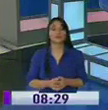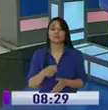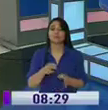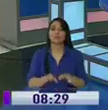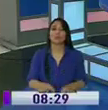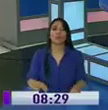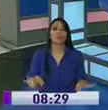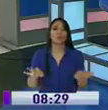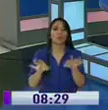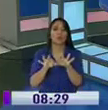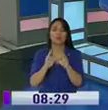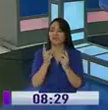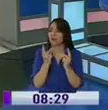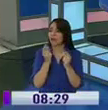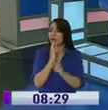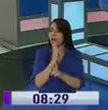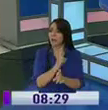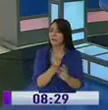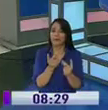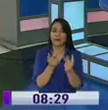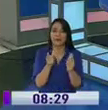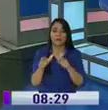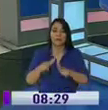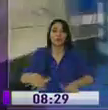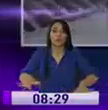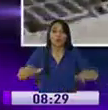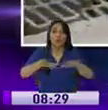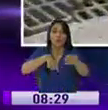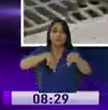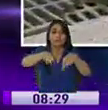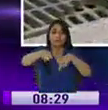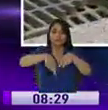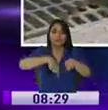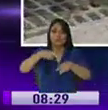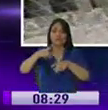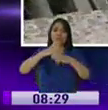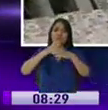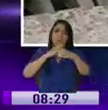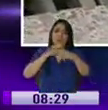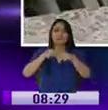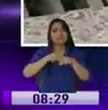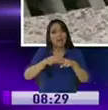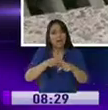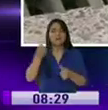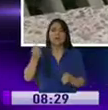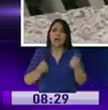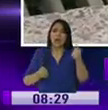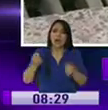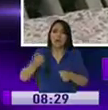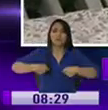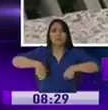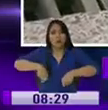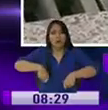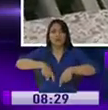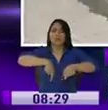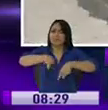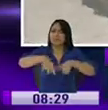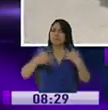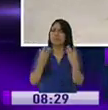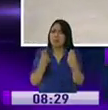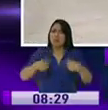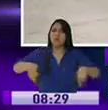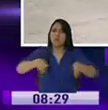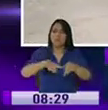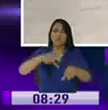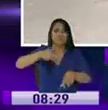respuesta pronta, rápida. Y este sector es muy transitado, pasa una gran cantidad de buses, pasa una gran cantidad de vehículos, y eso